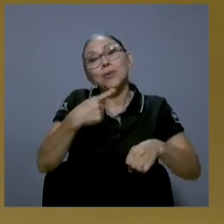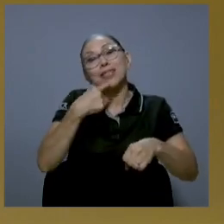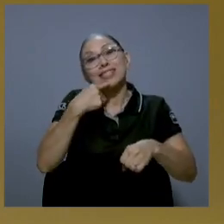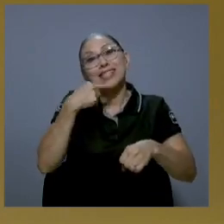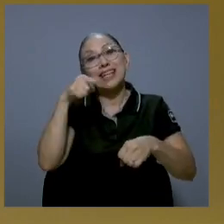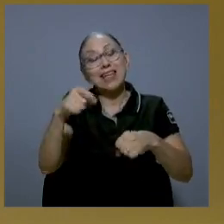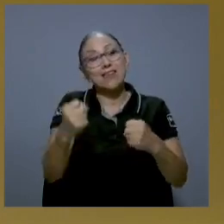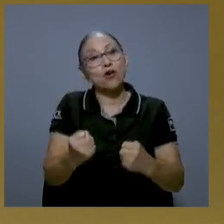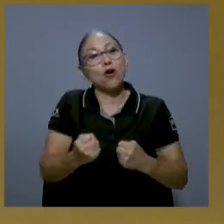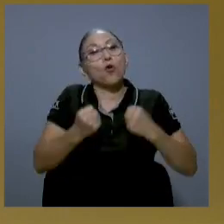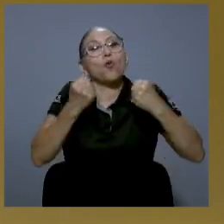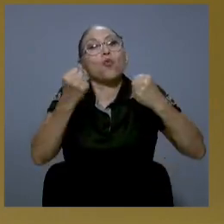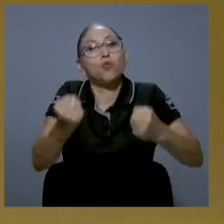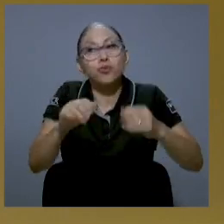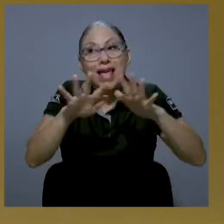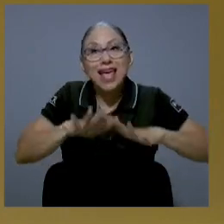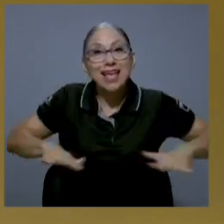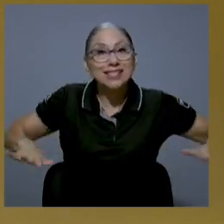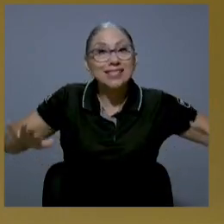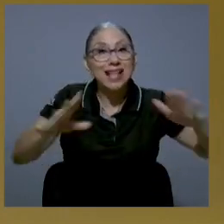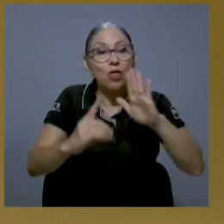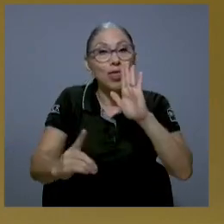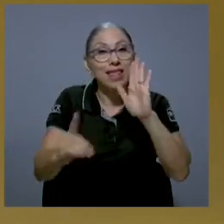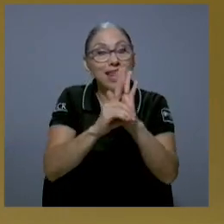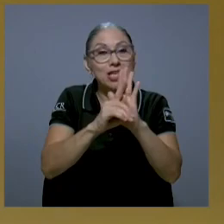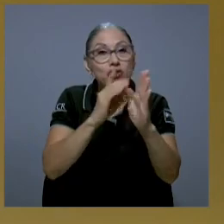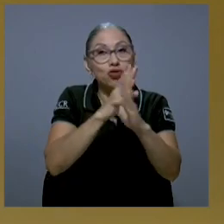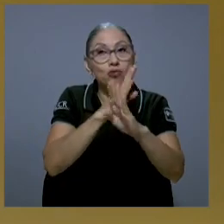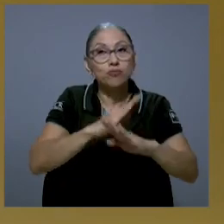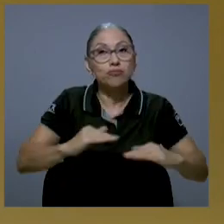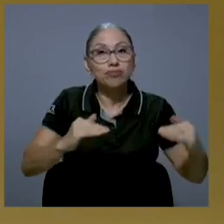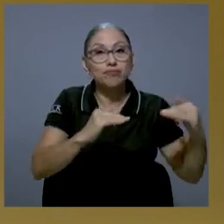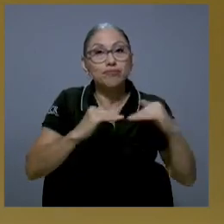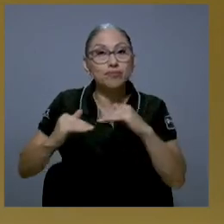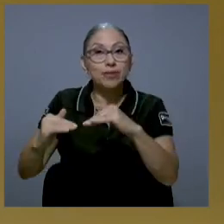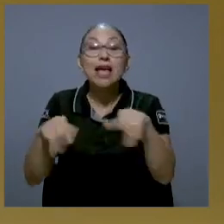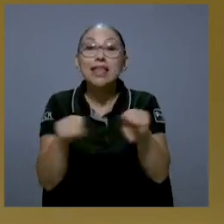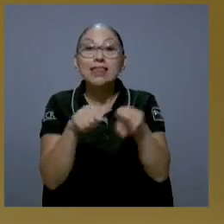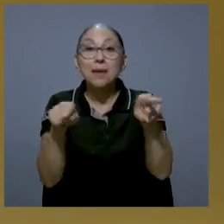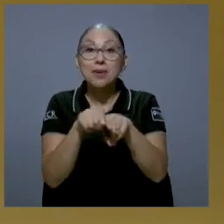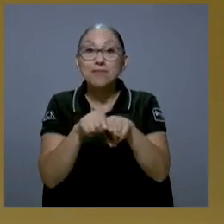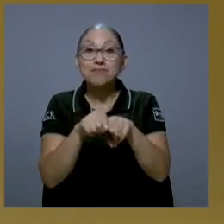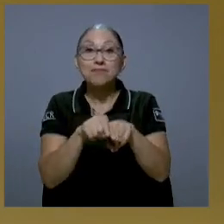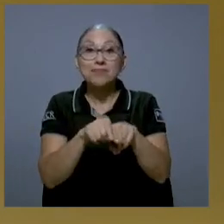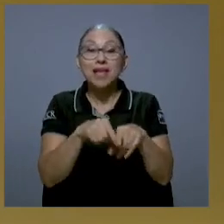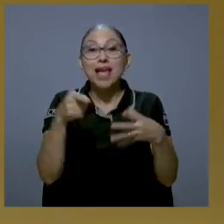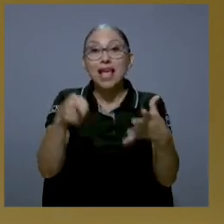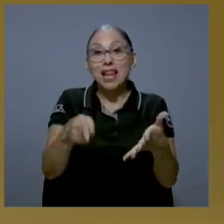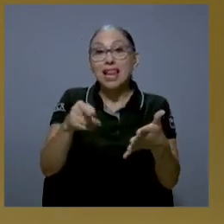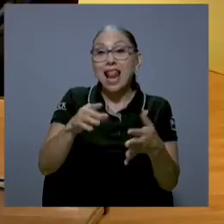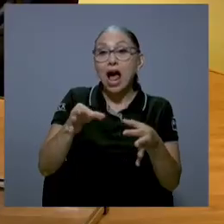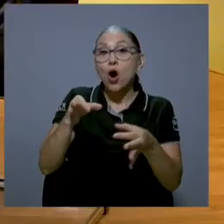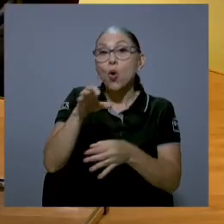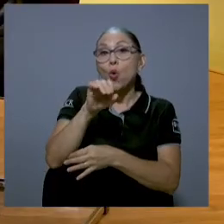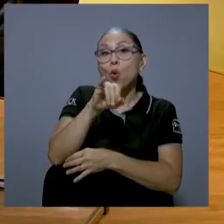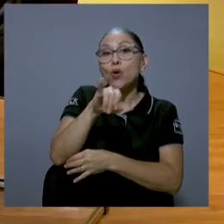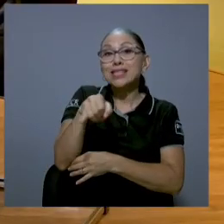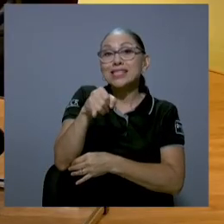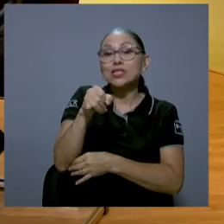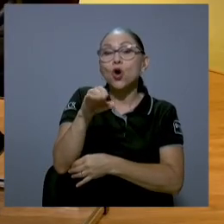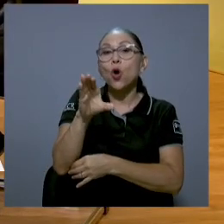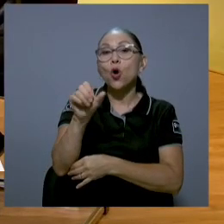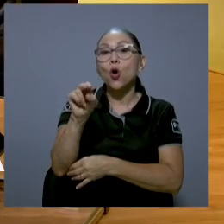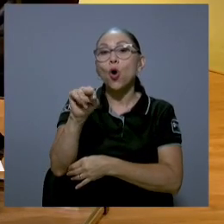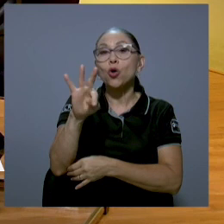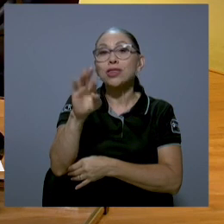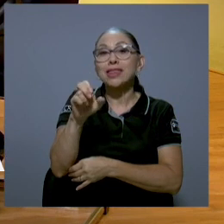Derecho. La creación, por ejemplo, de la misma Constitución de la jurisdicción contencioso administrativa es otro elemento